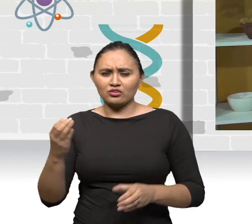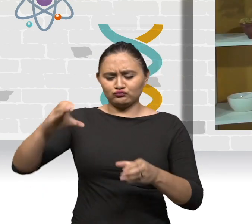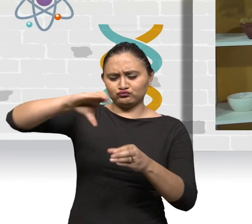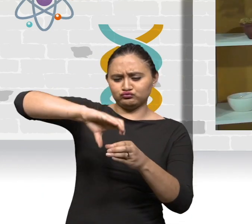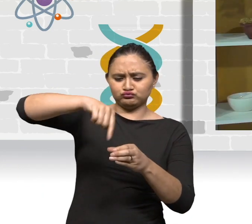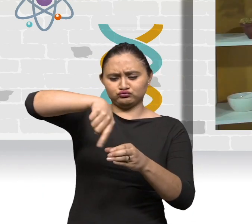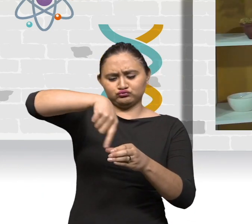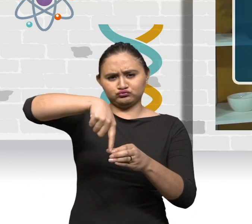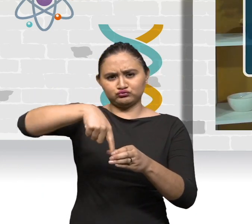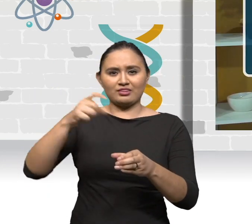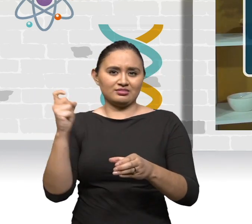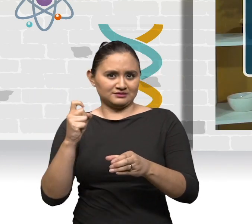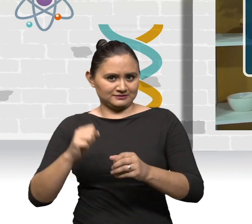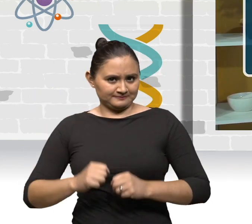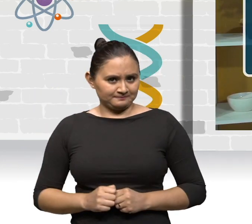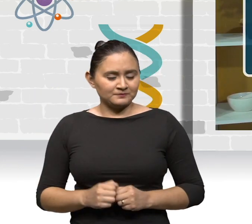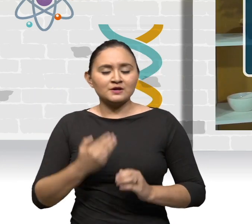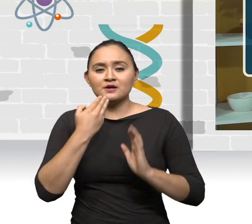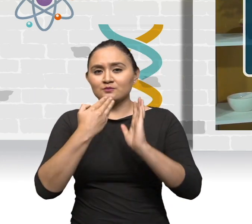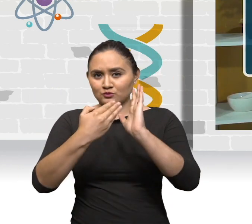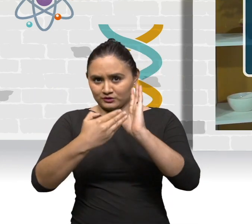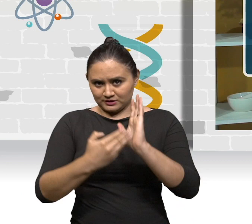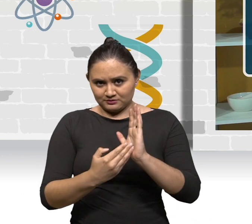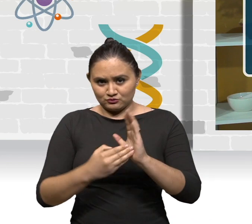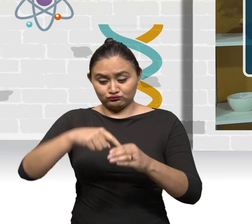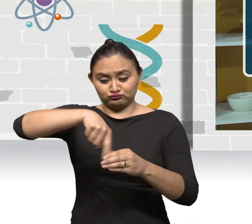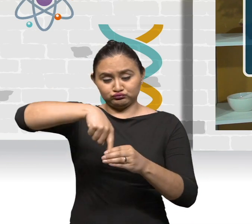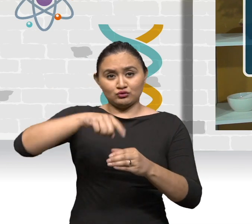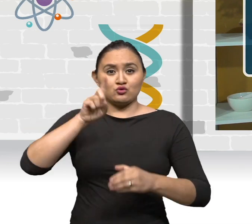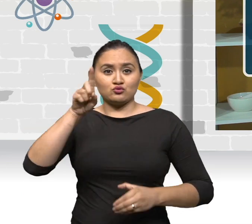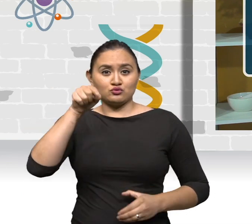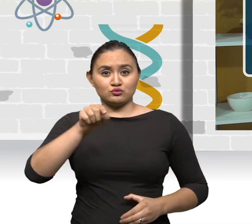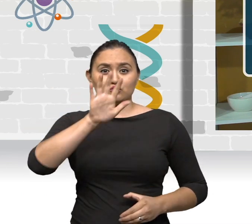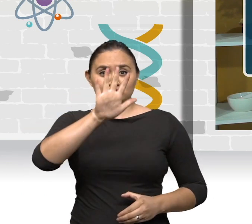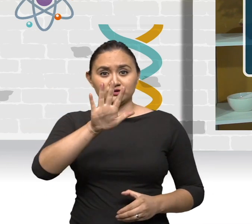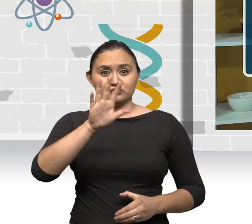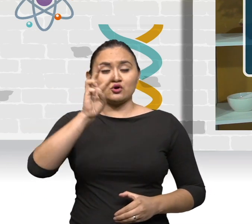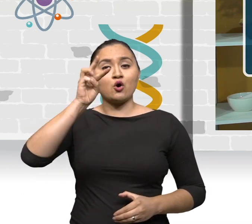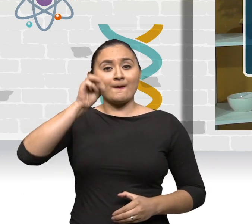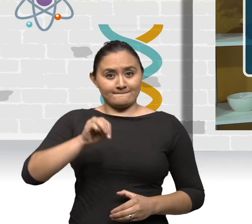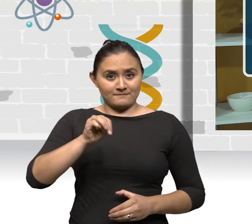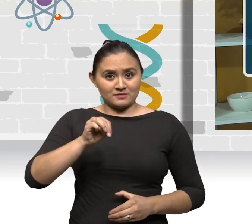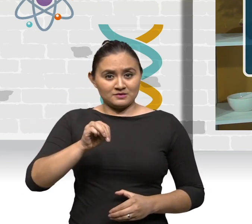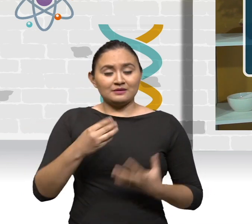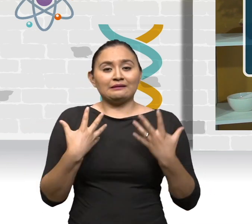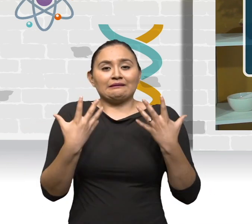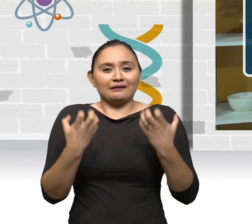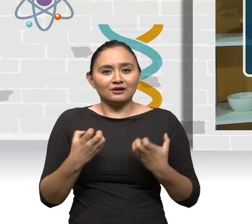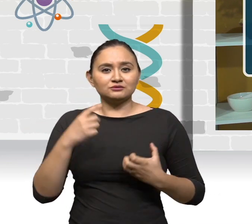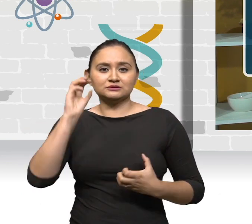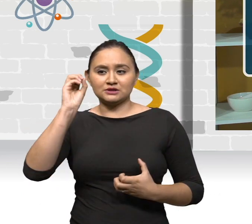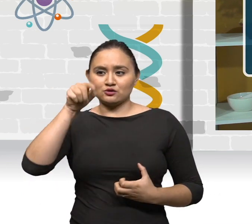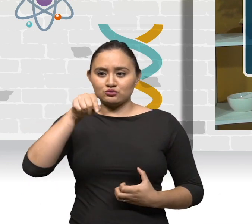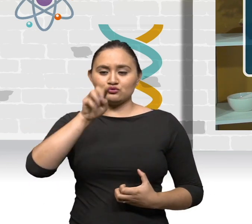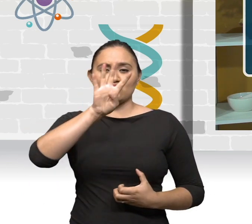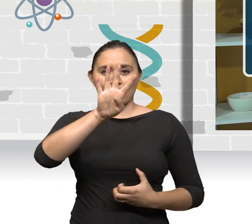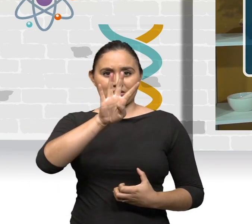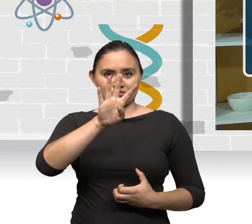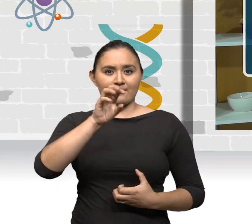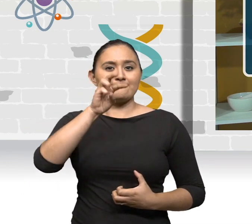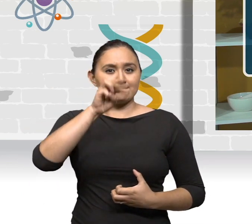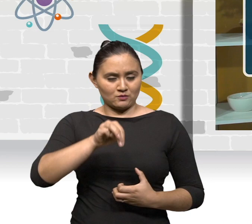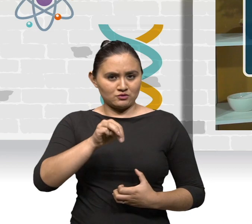necesitamos. Supongamos que tenemos una disolución 1,5 molar y queremos preparar una disolución 0,4 molar. Si